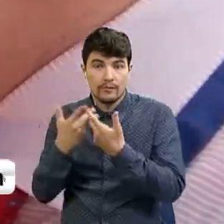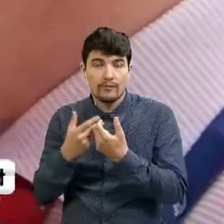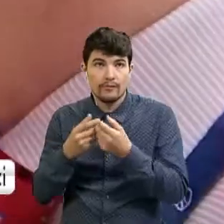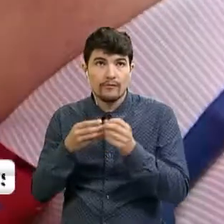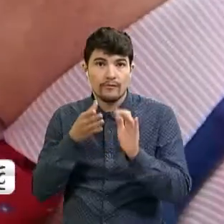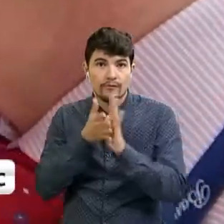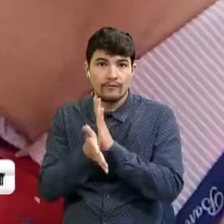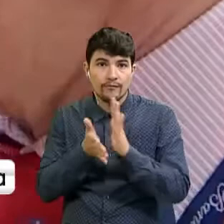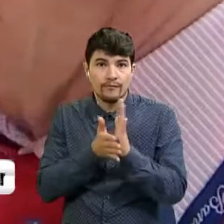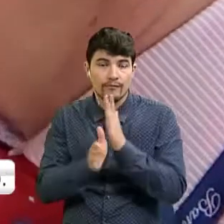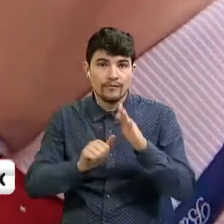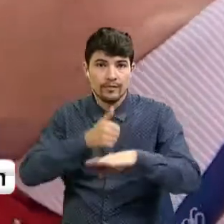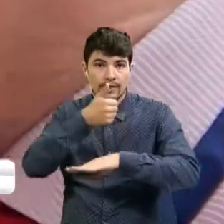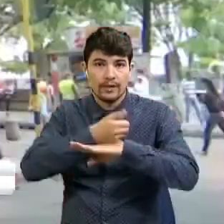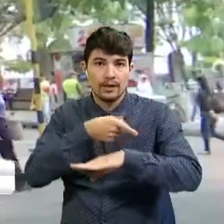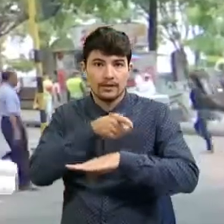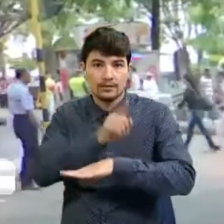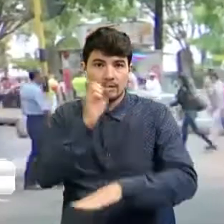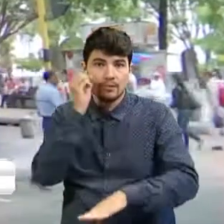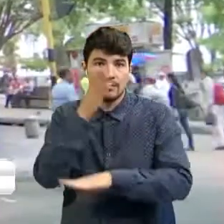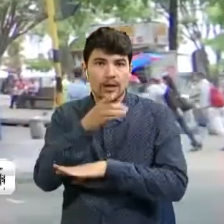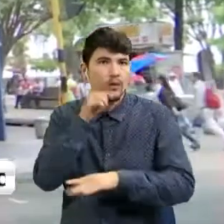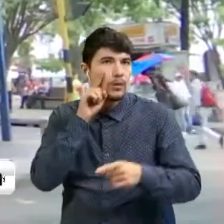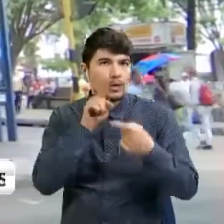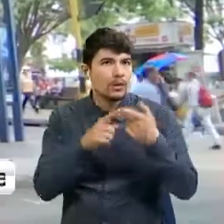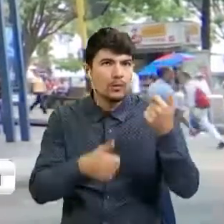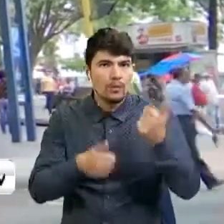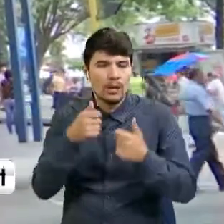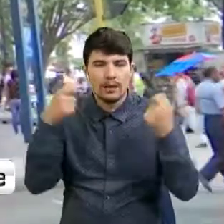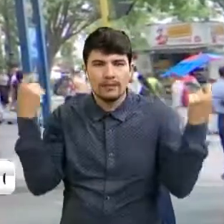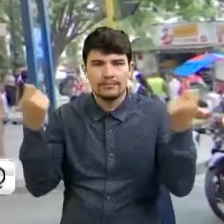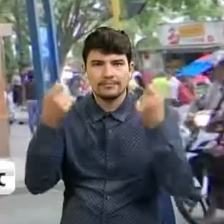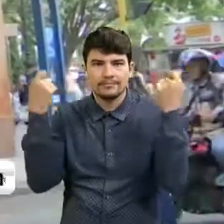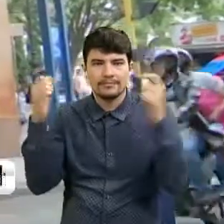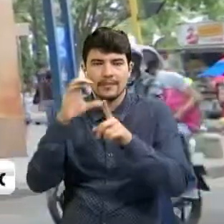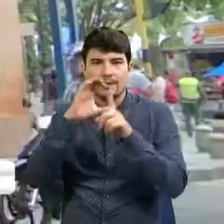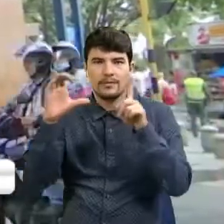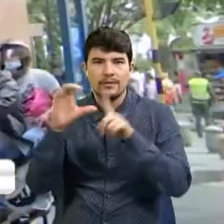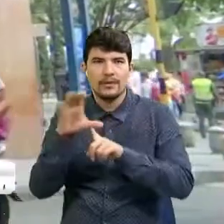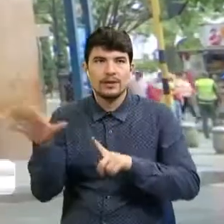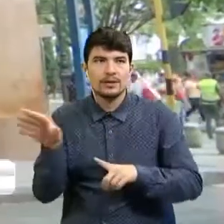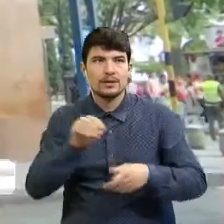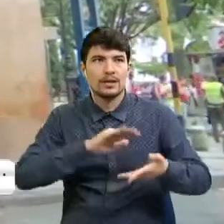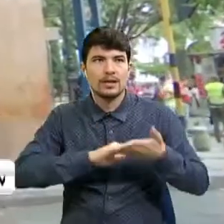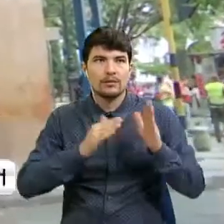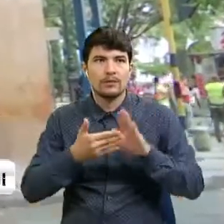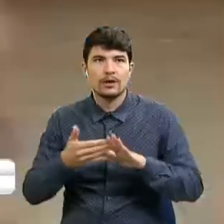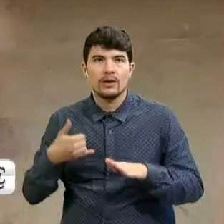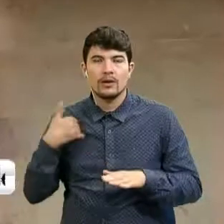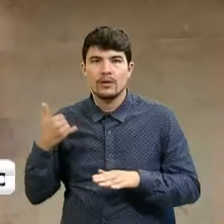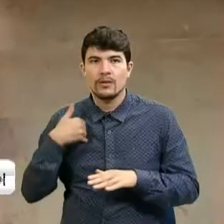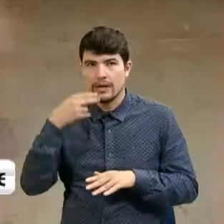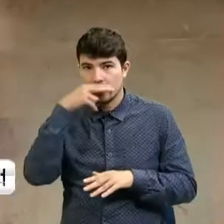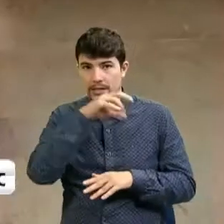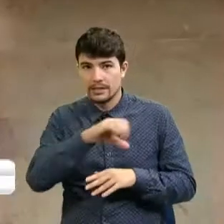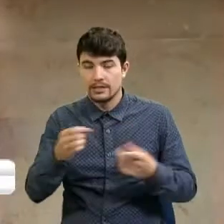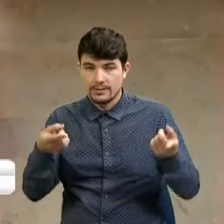área cultural del banco, la iniciativa busca fomentar la cultura en la población juvenil e infantil.